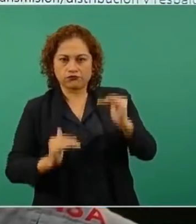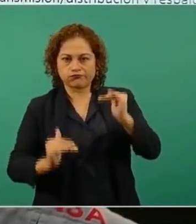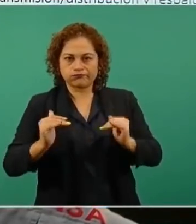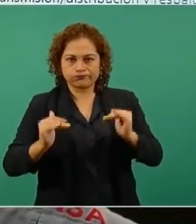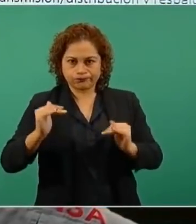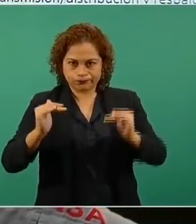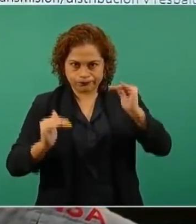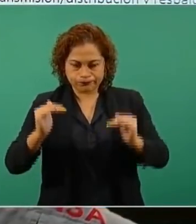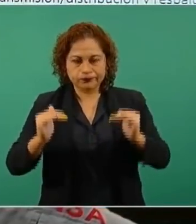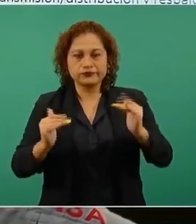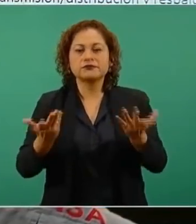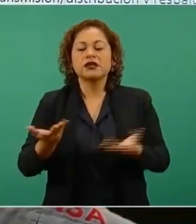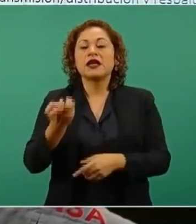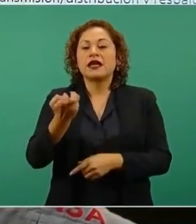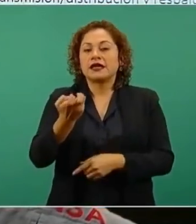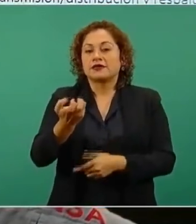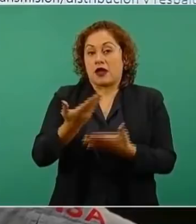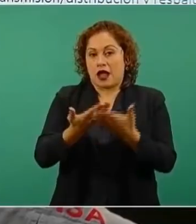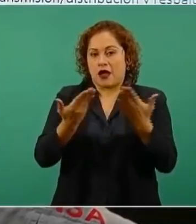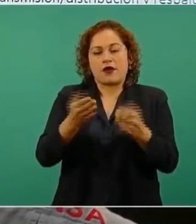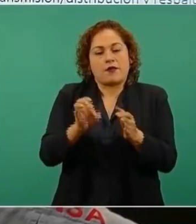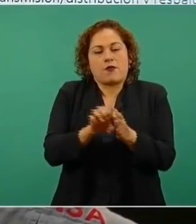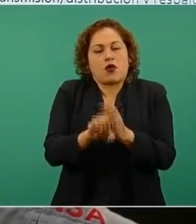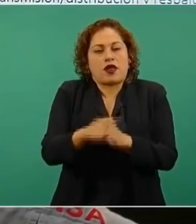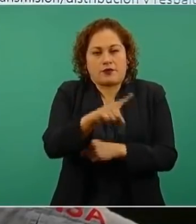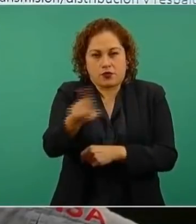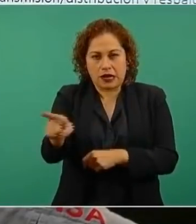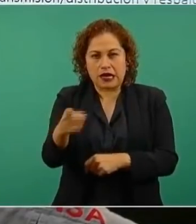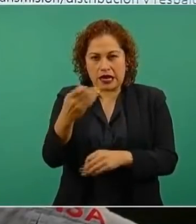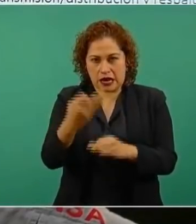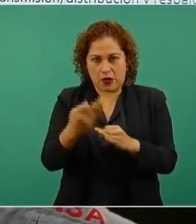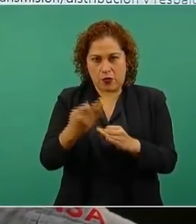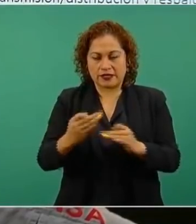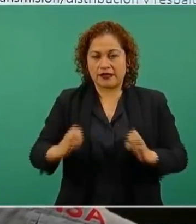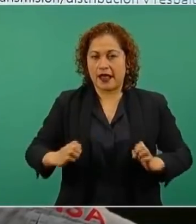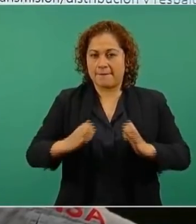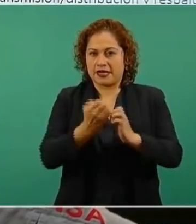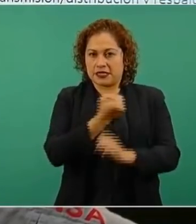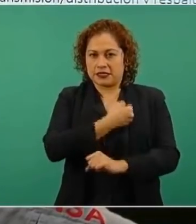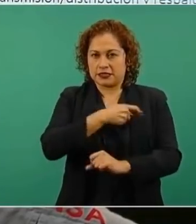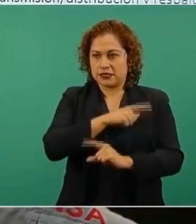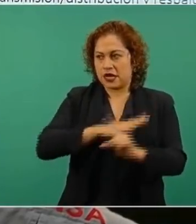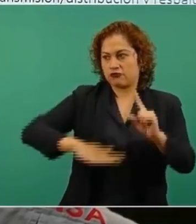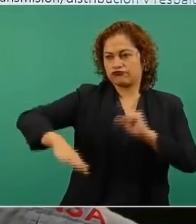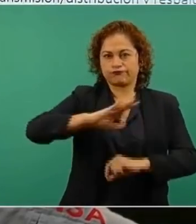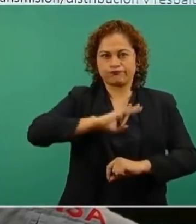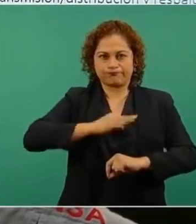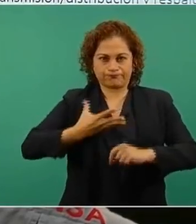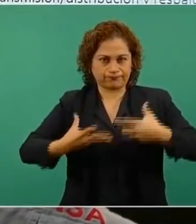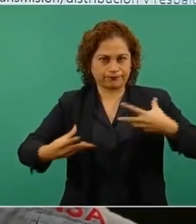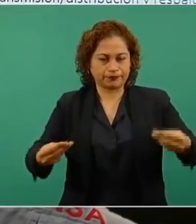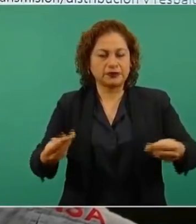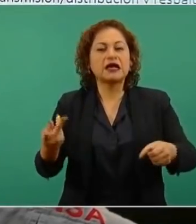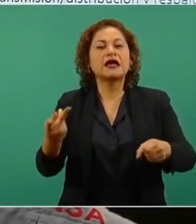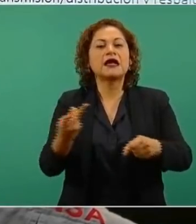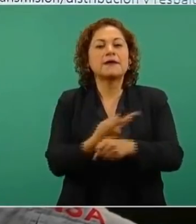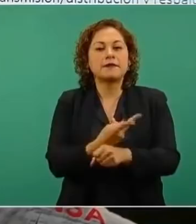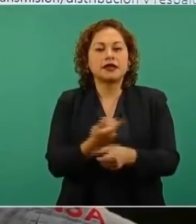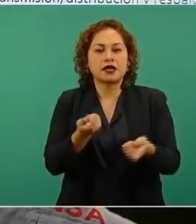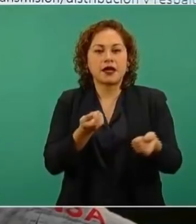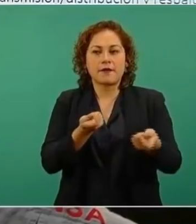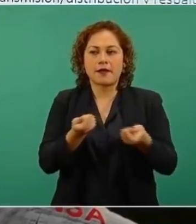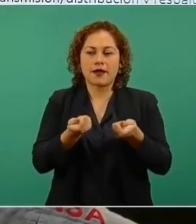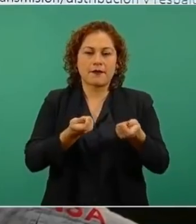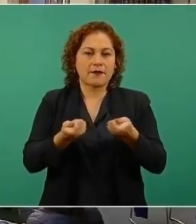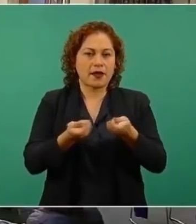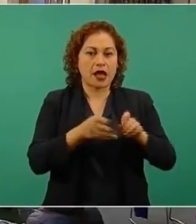y que tenemos todavía con el COVID, la crisis económica mundial, pues es que ni se suben tarifas, ni se contienen salarios, porque